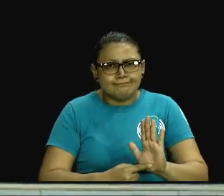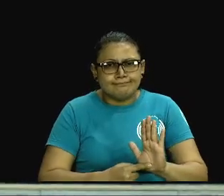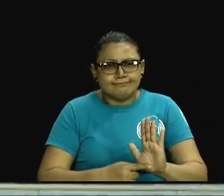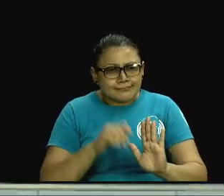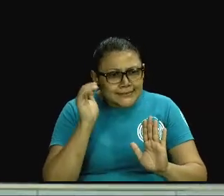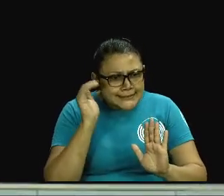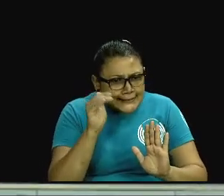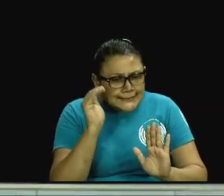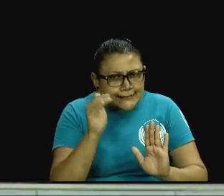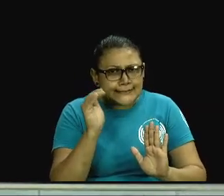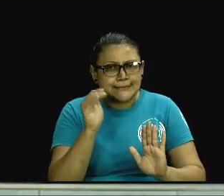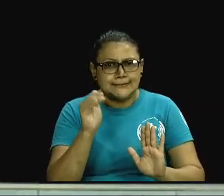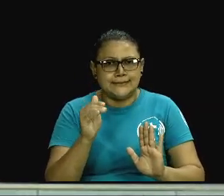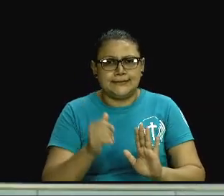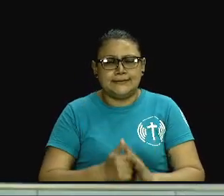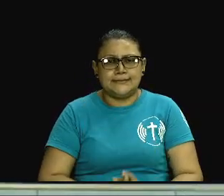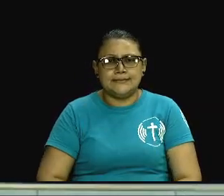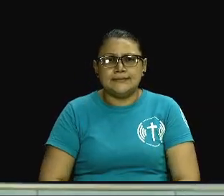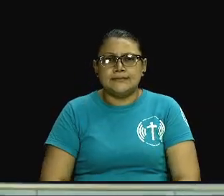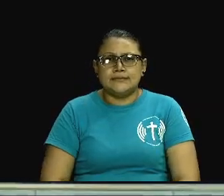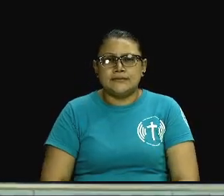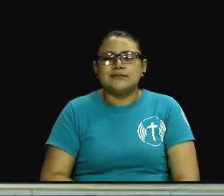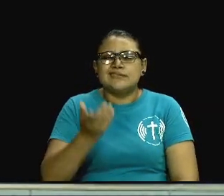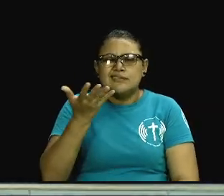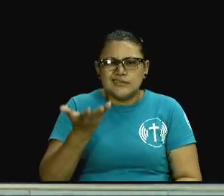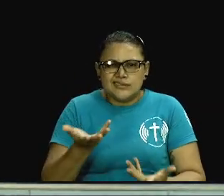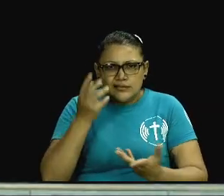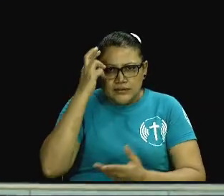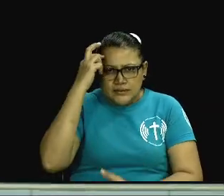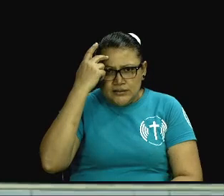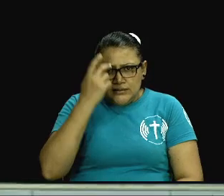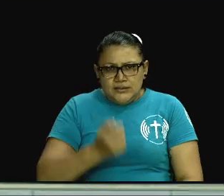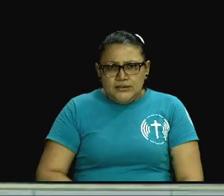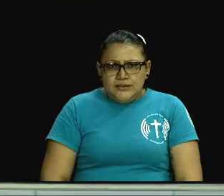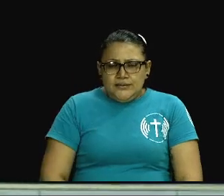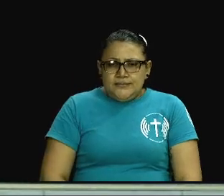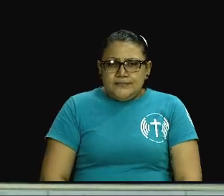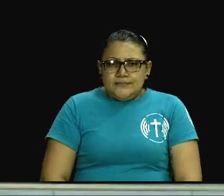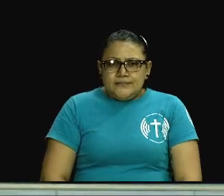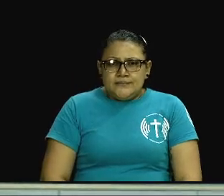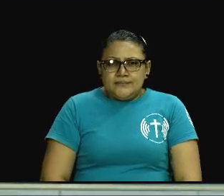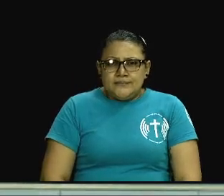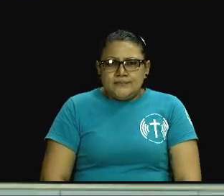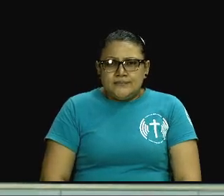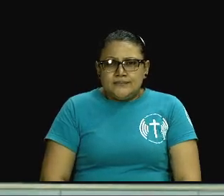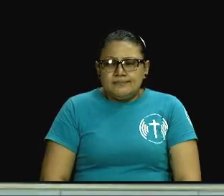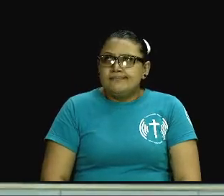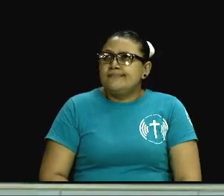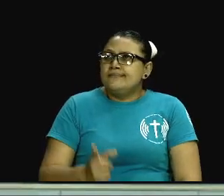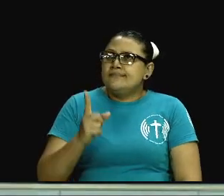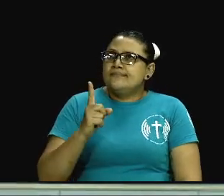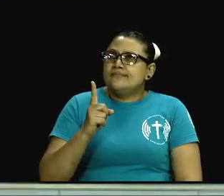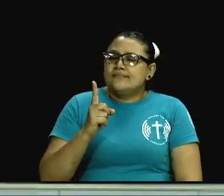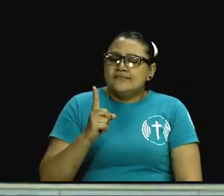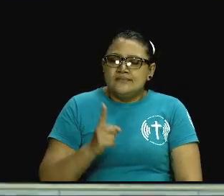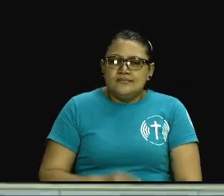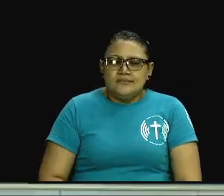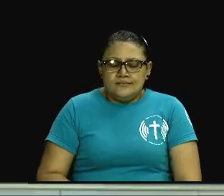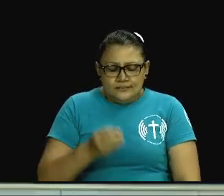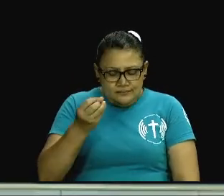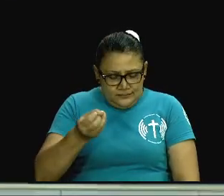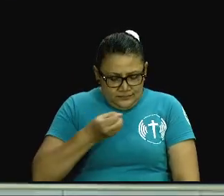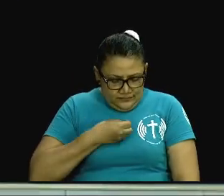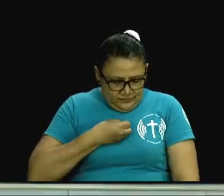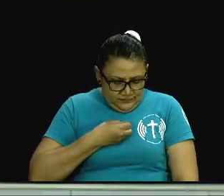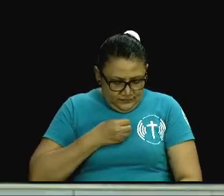y a esa reina que después lo quiso matar y cuando subió la primera vez quizás dios le dijo en su corazón ten paciencia pero no